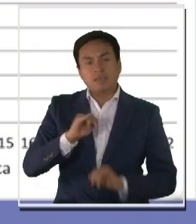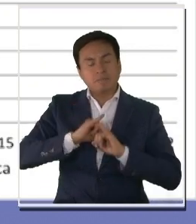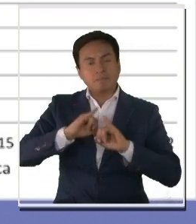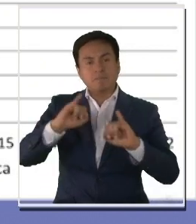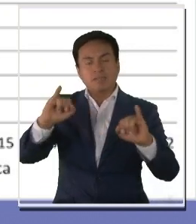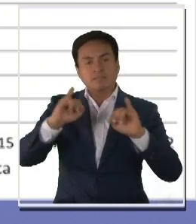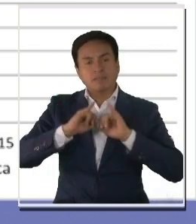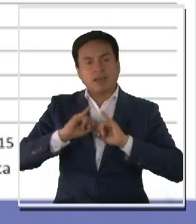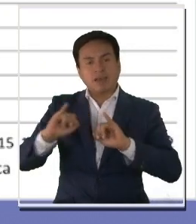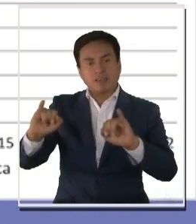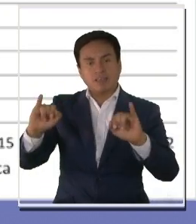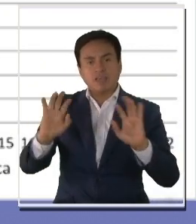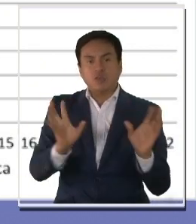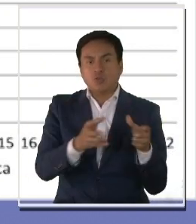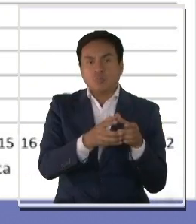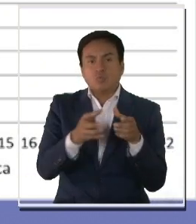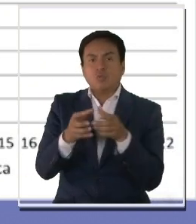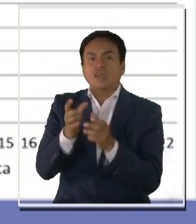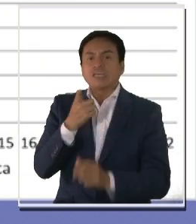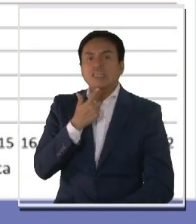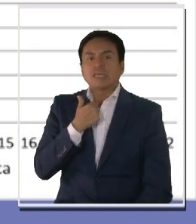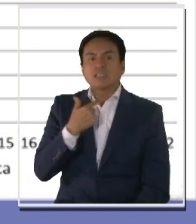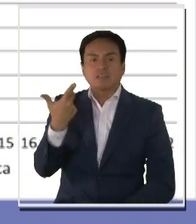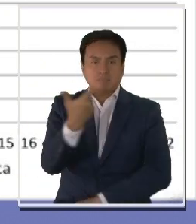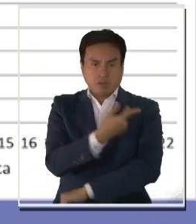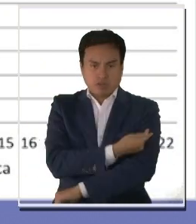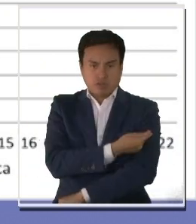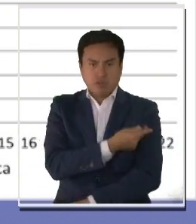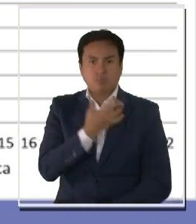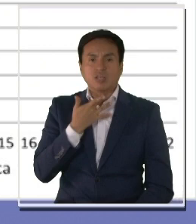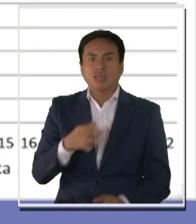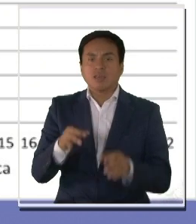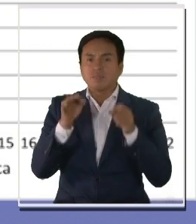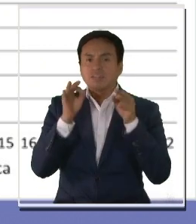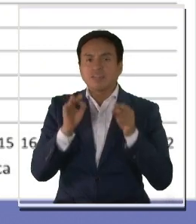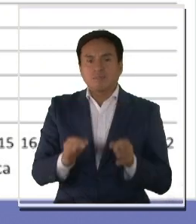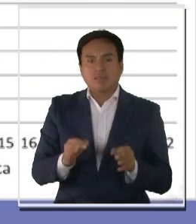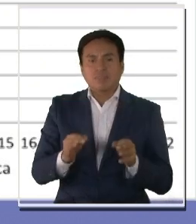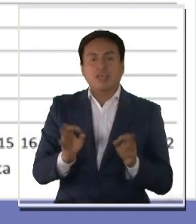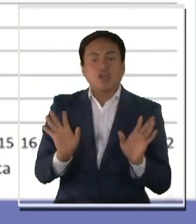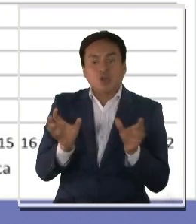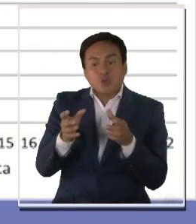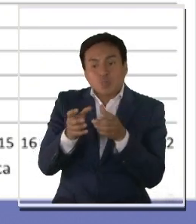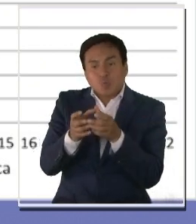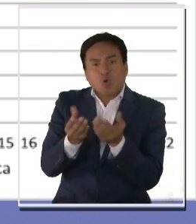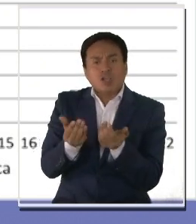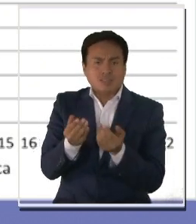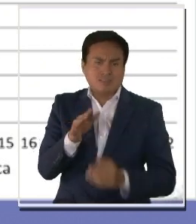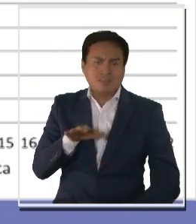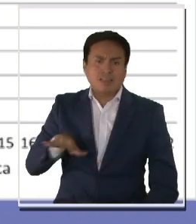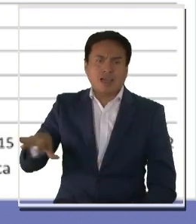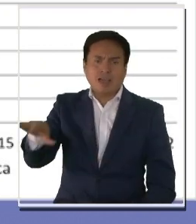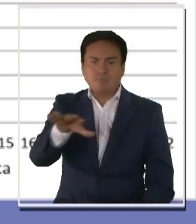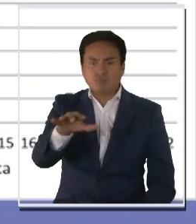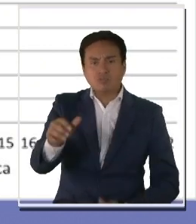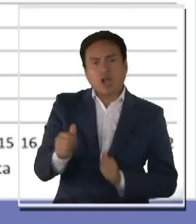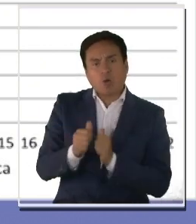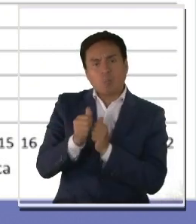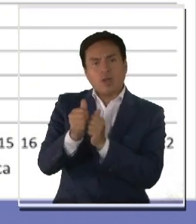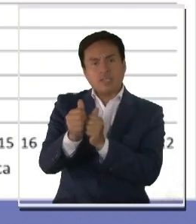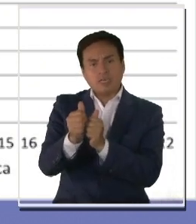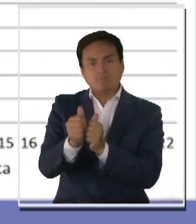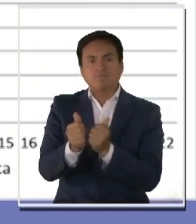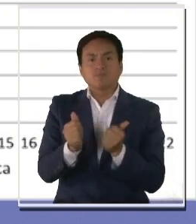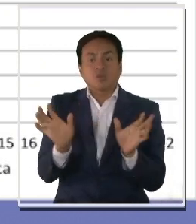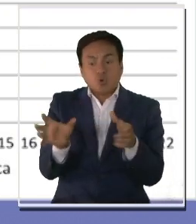de los grupos de interés para la vacunación porque precisamente es el grupo que necesitamos poder acompañar es el grupo